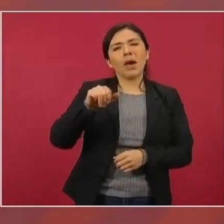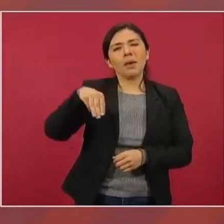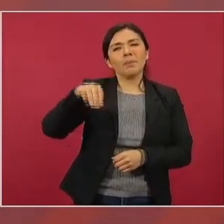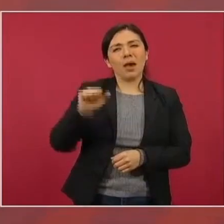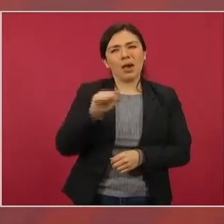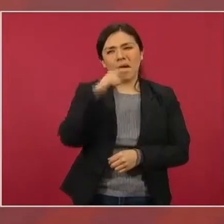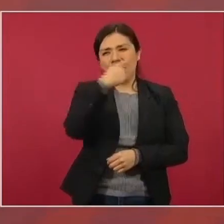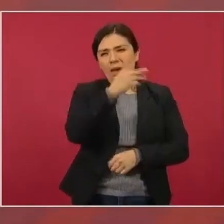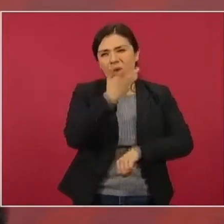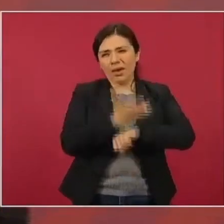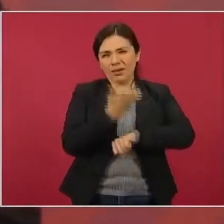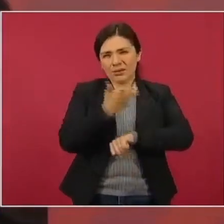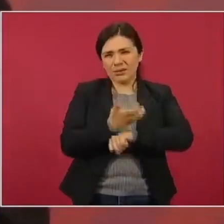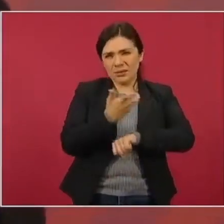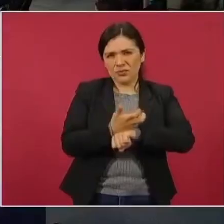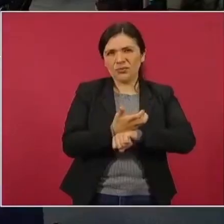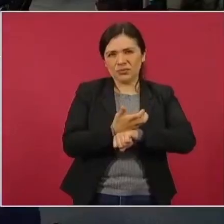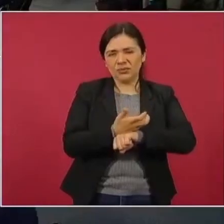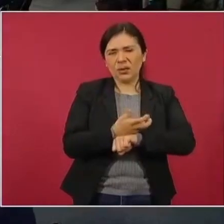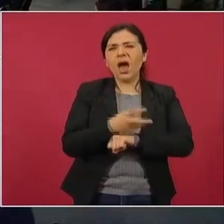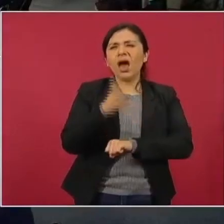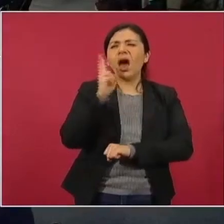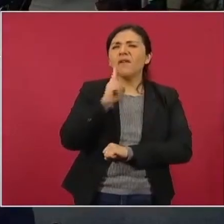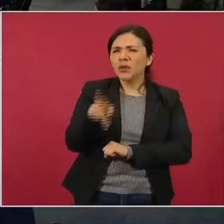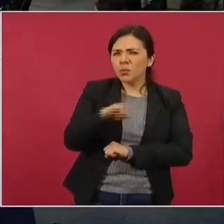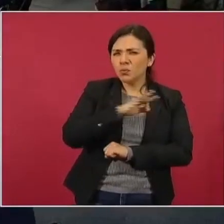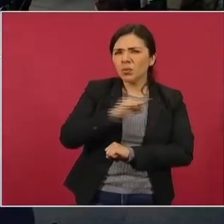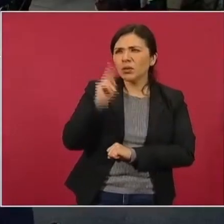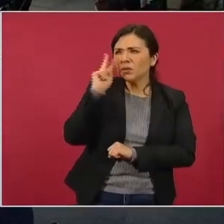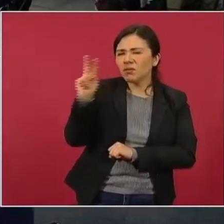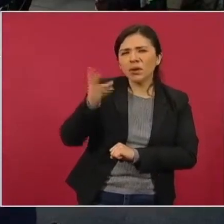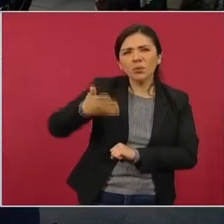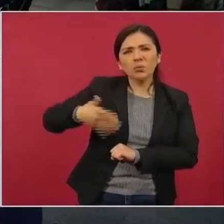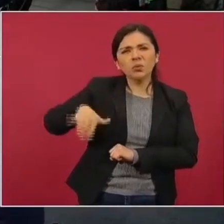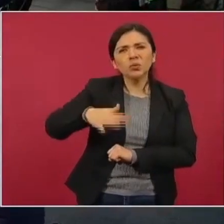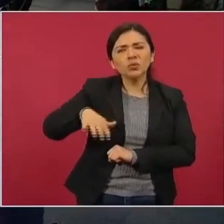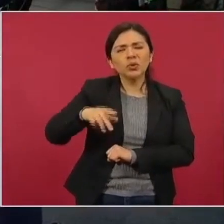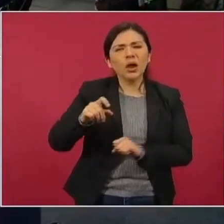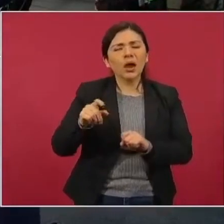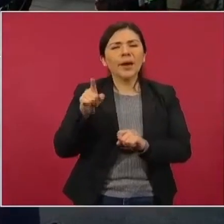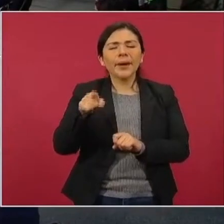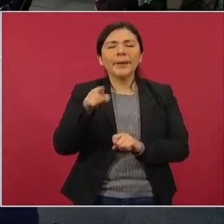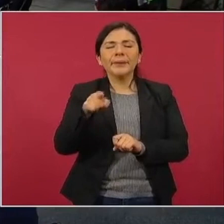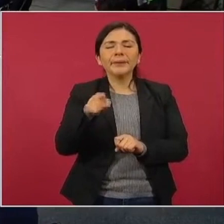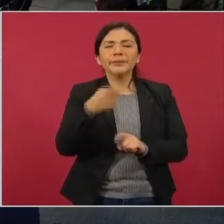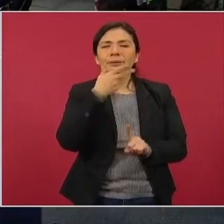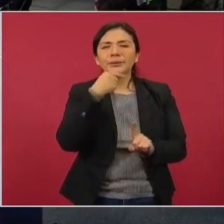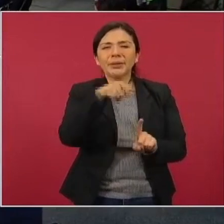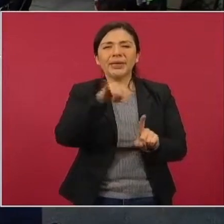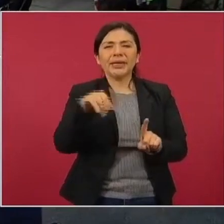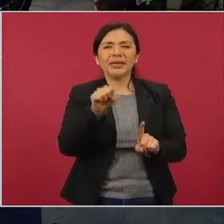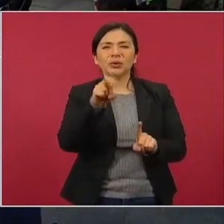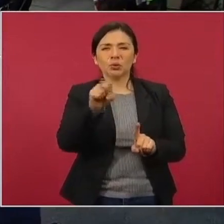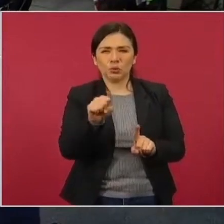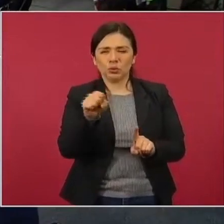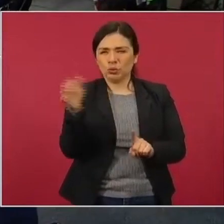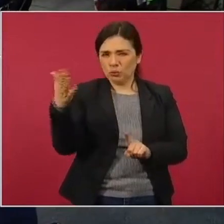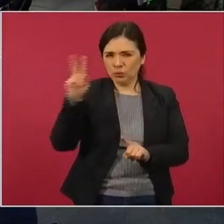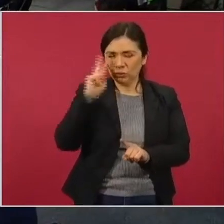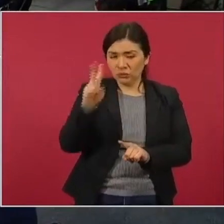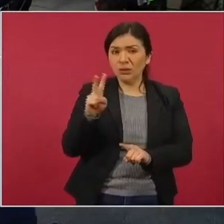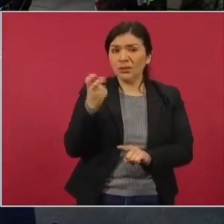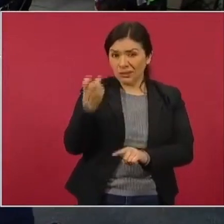A ver, busquen ahí Jesús, porque es